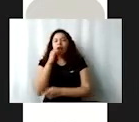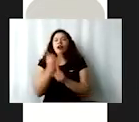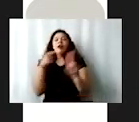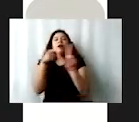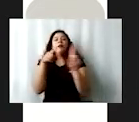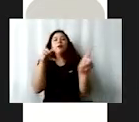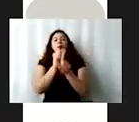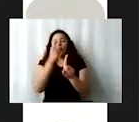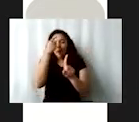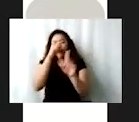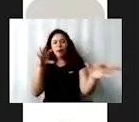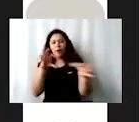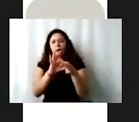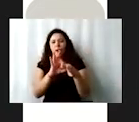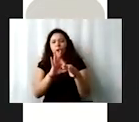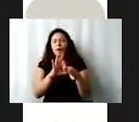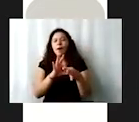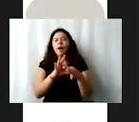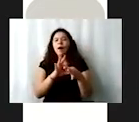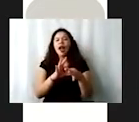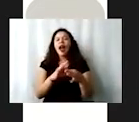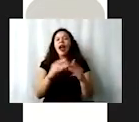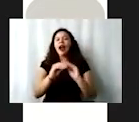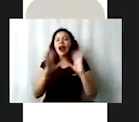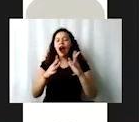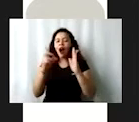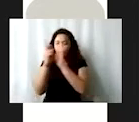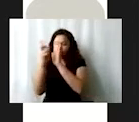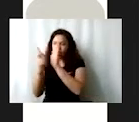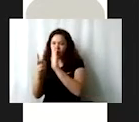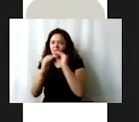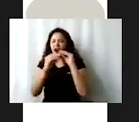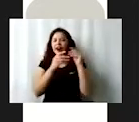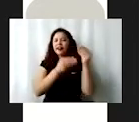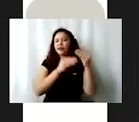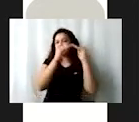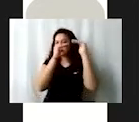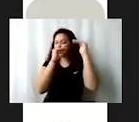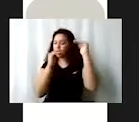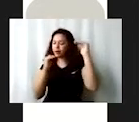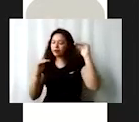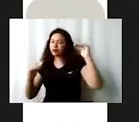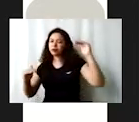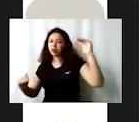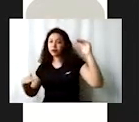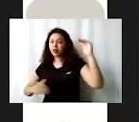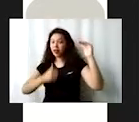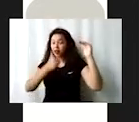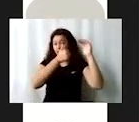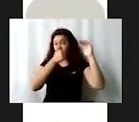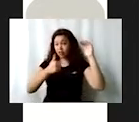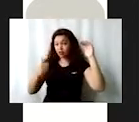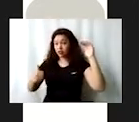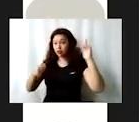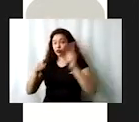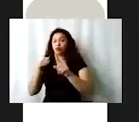alcanzar y por supuesto lo baja a los diferentes departamentos para que cada departamento tenga por supuesto estos